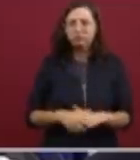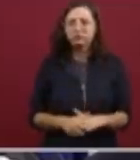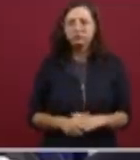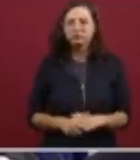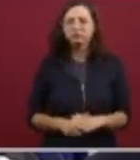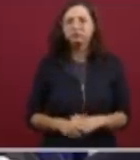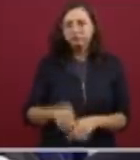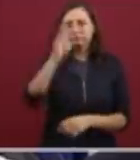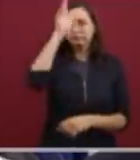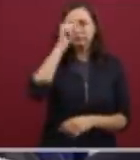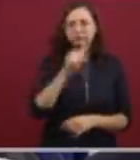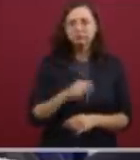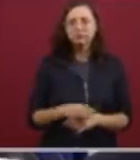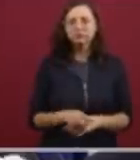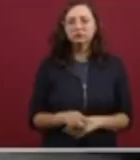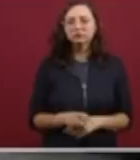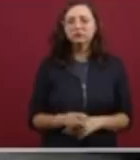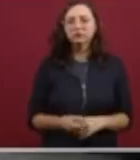De acuerdo.